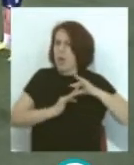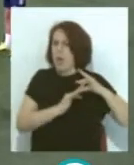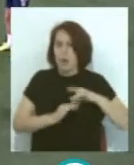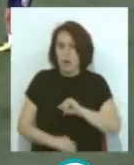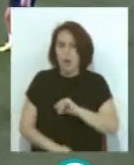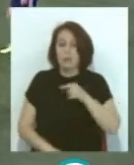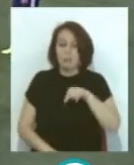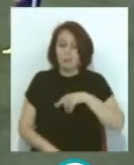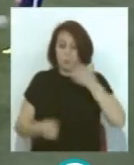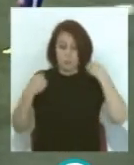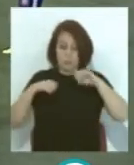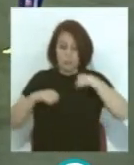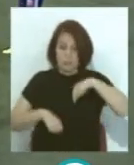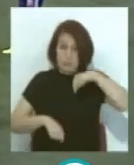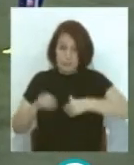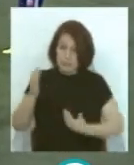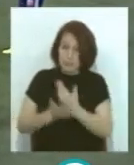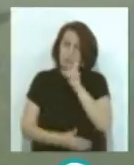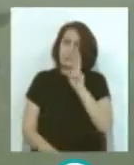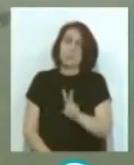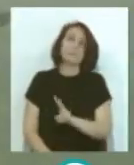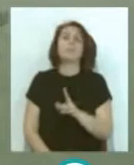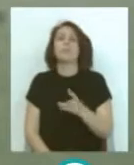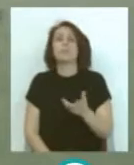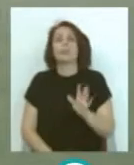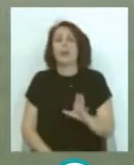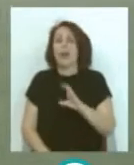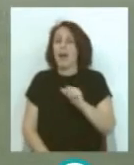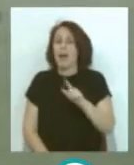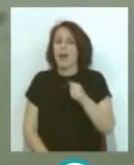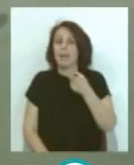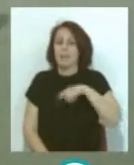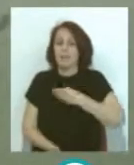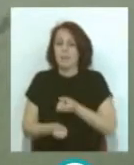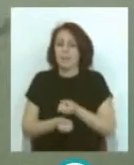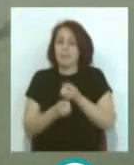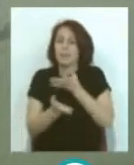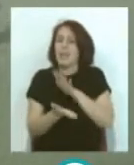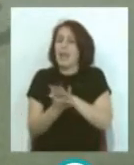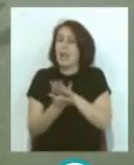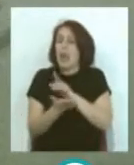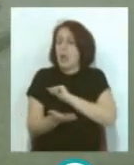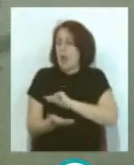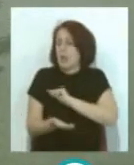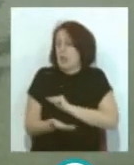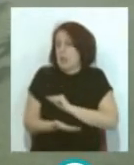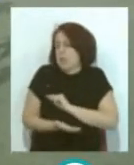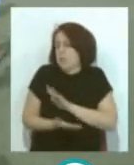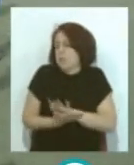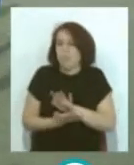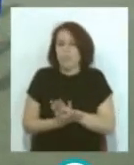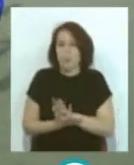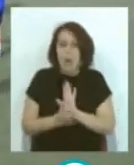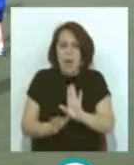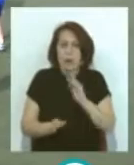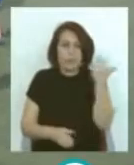viendo el entrenamiento de esta misma mañana. Por más que Cala también transmitiera esa tranquilidad y tener la conciencia tranquila después